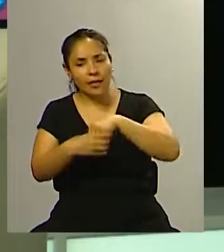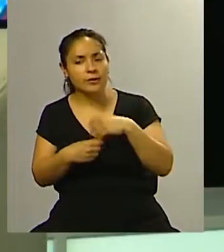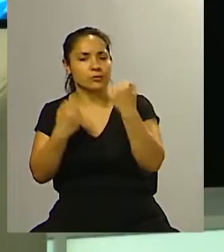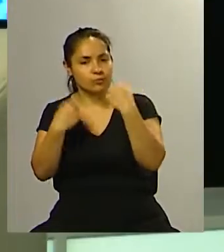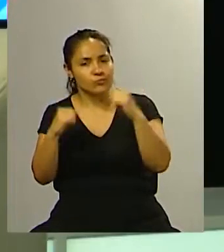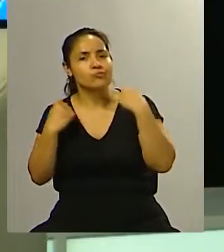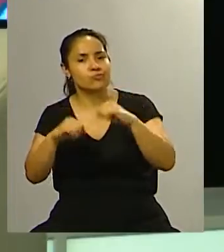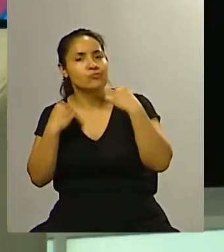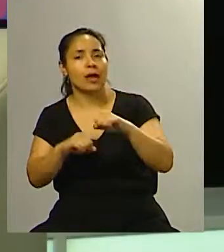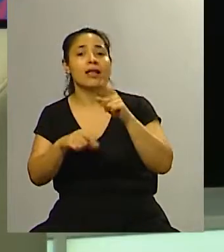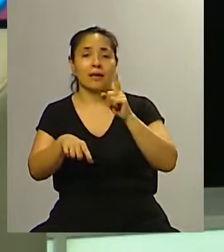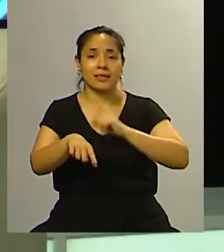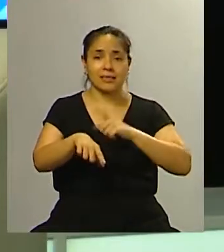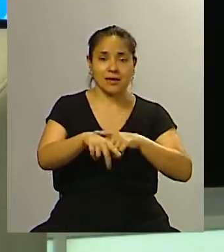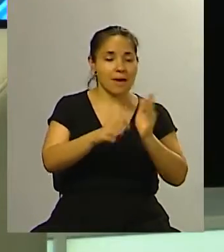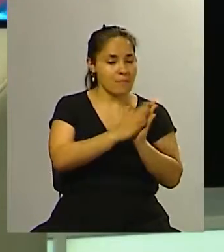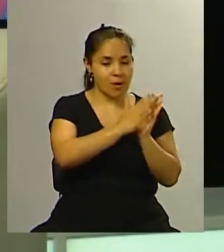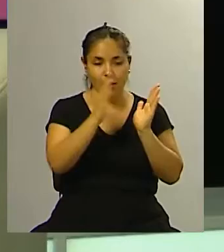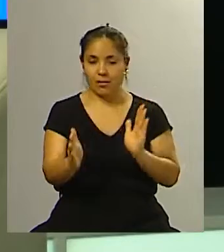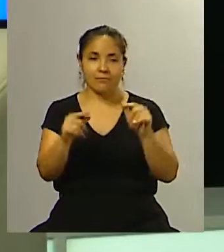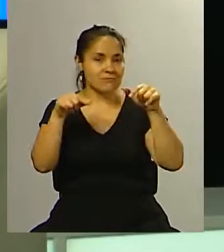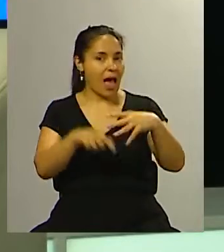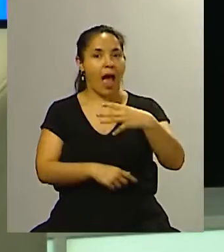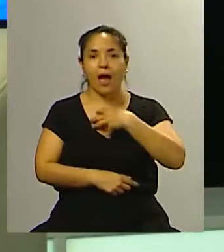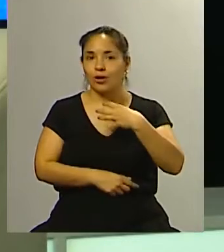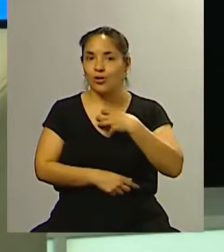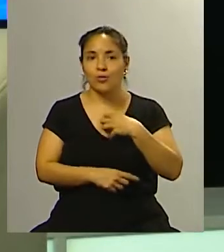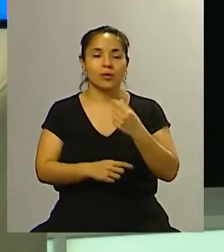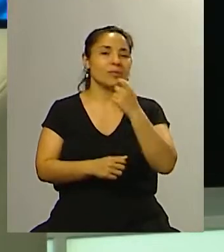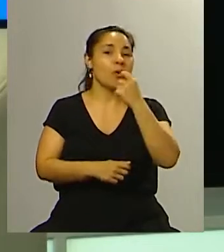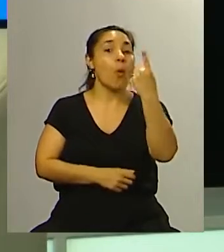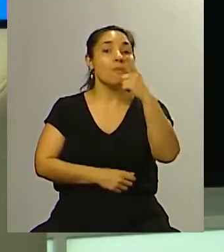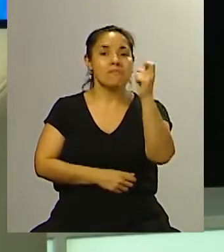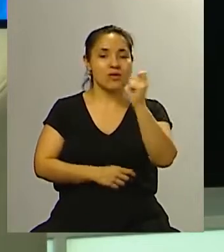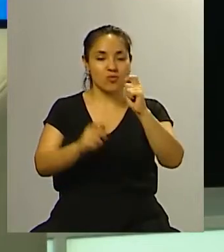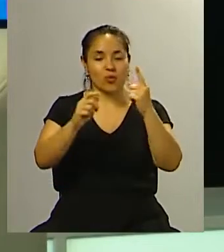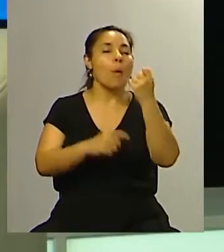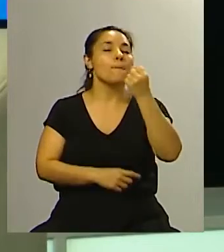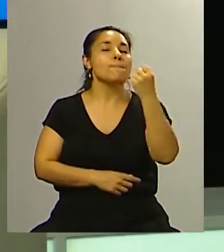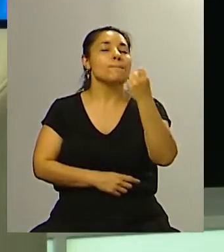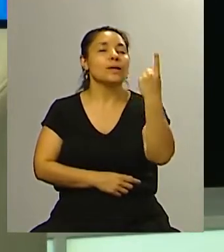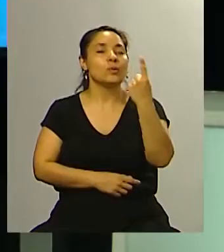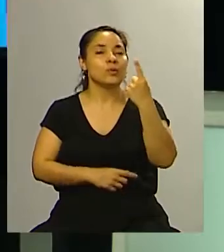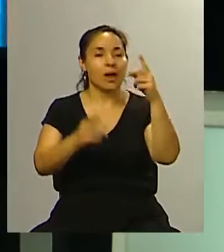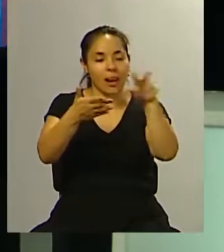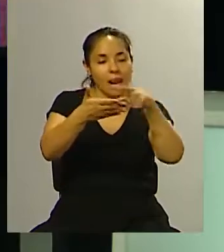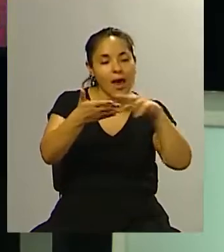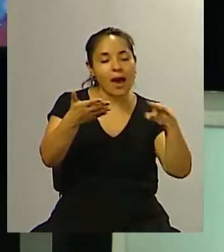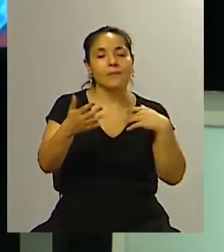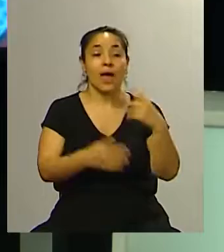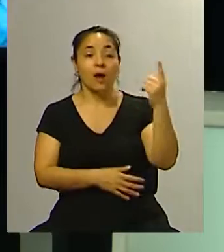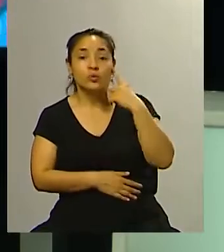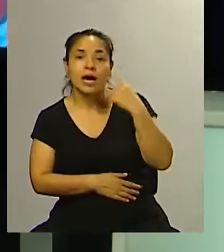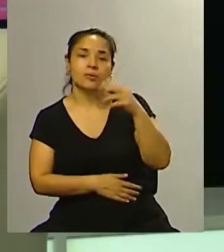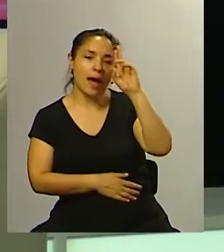tienen un tiempo específico destinado en donde cada estudiante lee 1 minuto, ¿sí?, donde nos escuchamos entre todos, nos respetamos entre